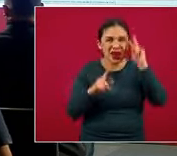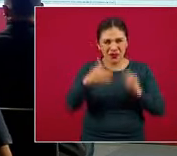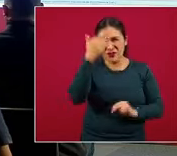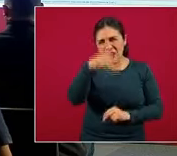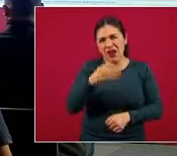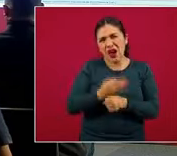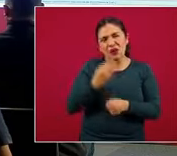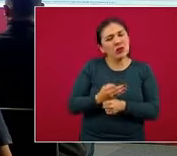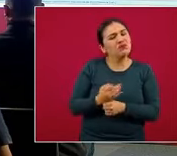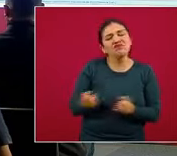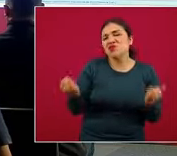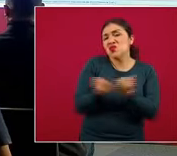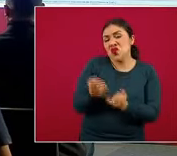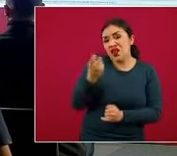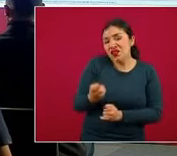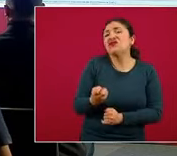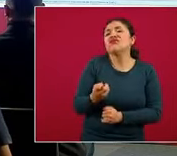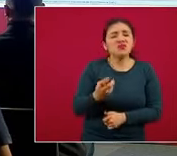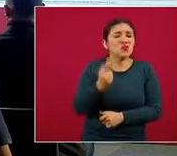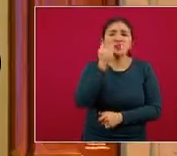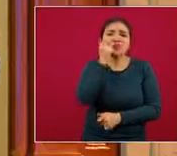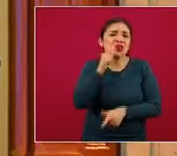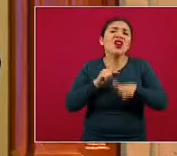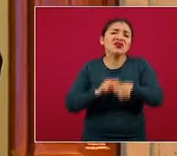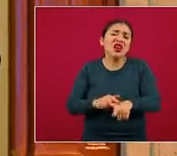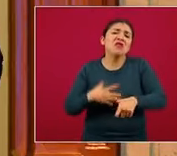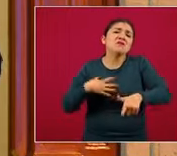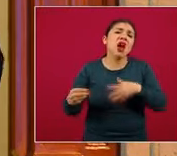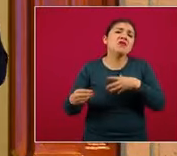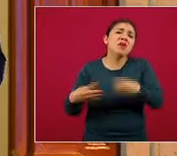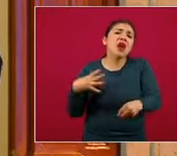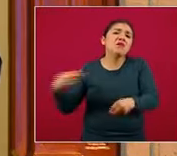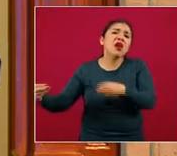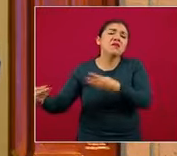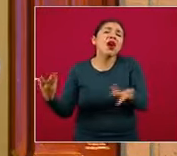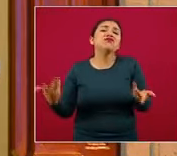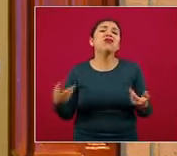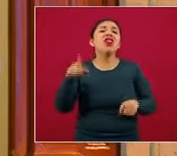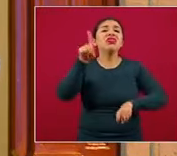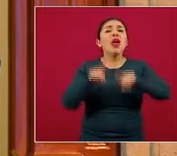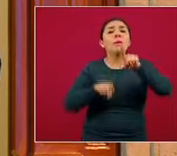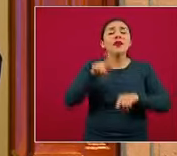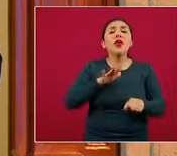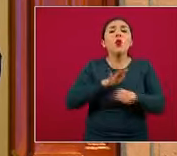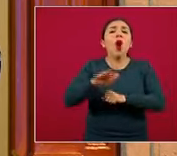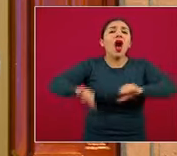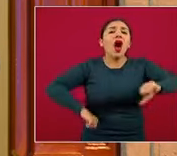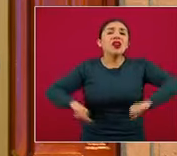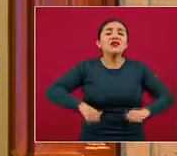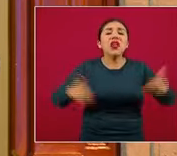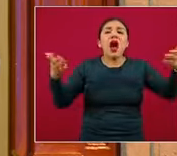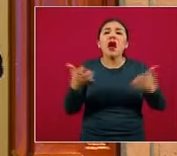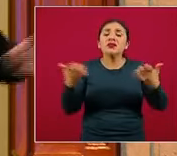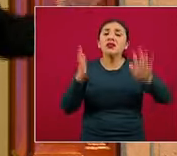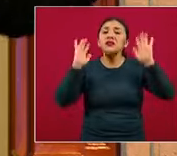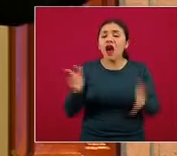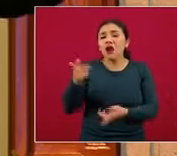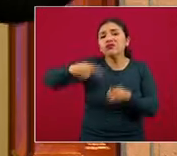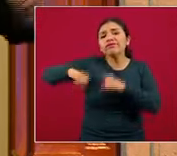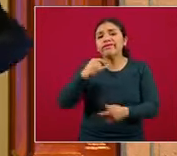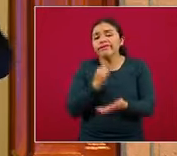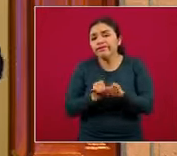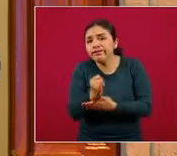esto de todas maneras no limita la transmisión, y sobre todo dependiendo de las acciones que se hayan en su momento tomado. Y